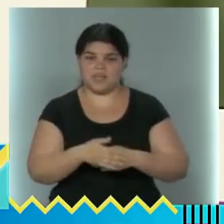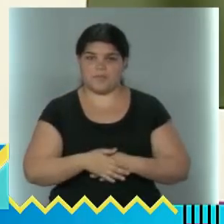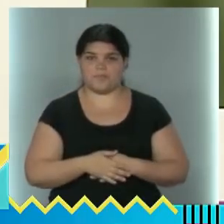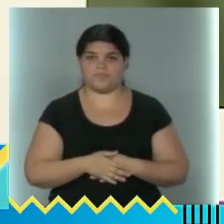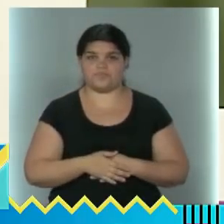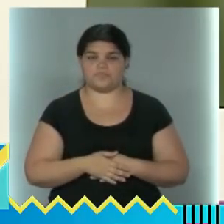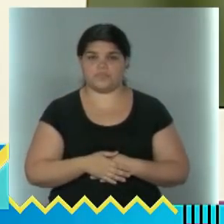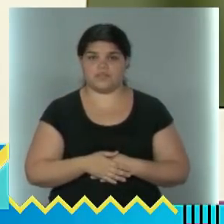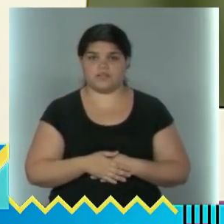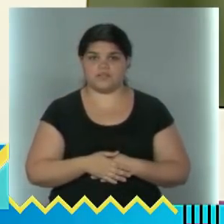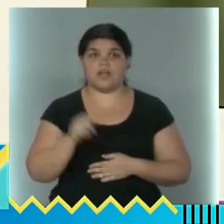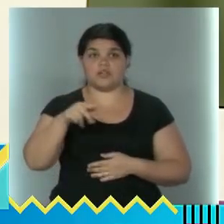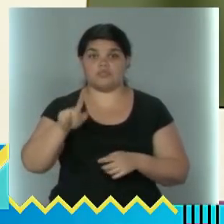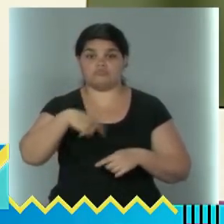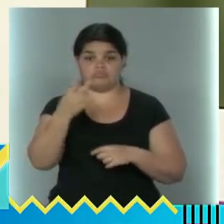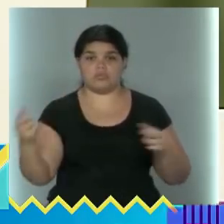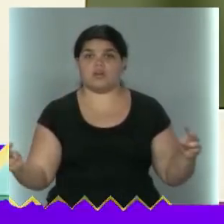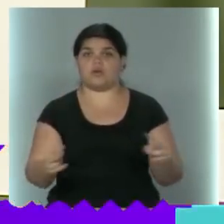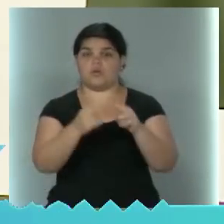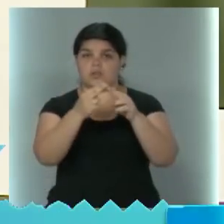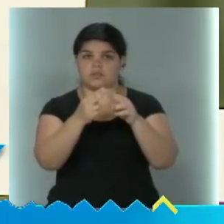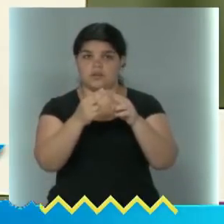del día de hoy y nosotros nos encontramos